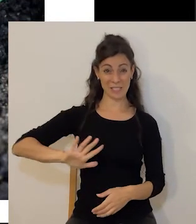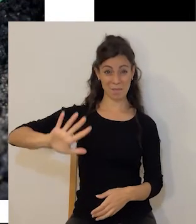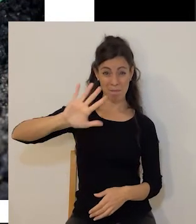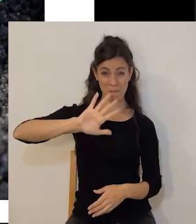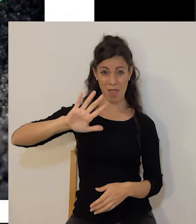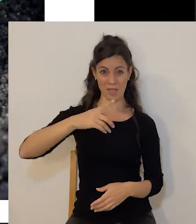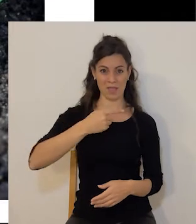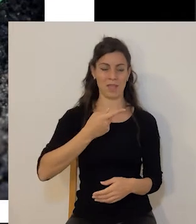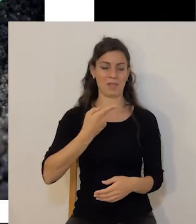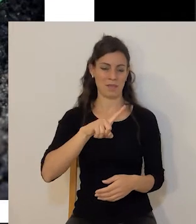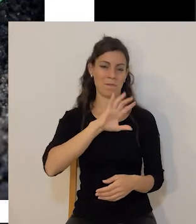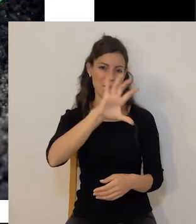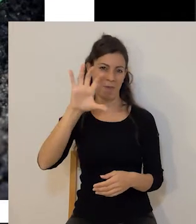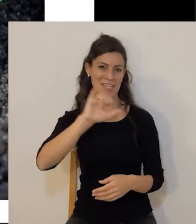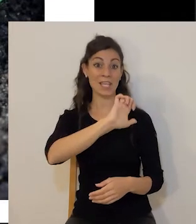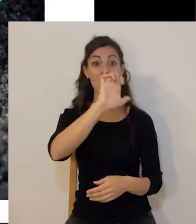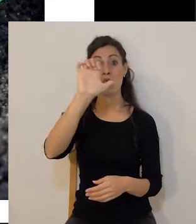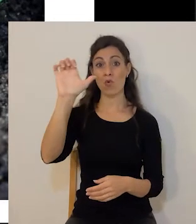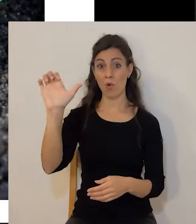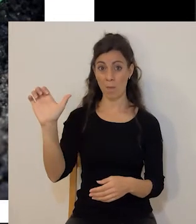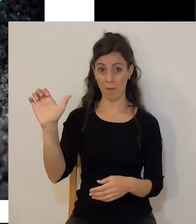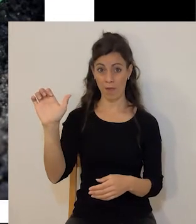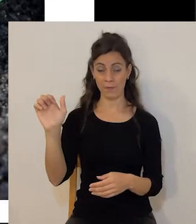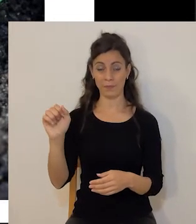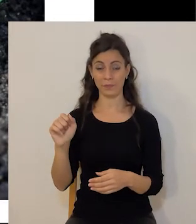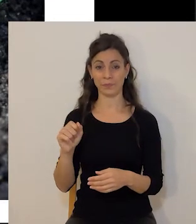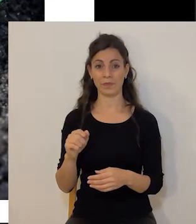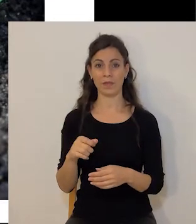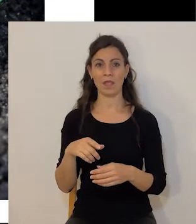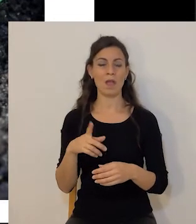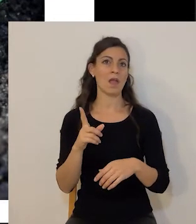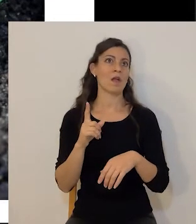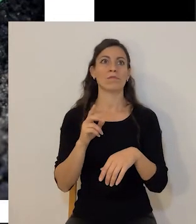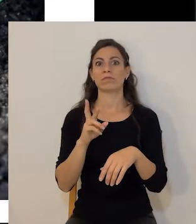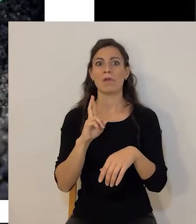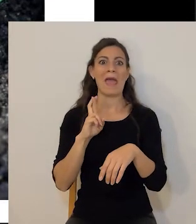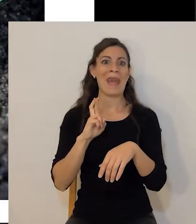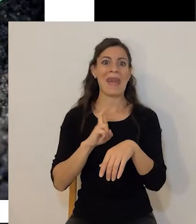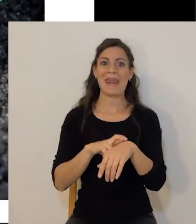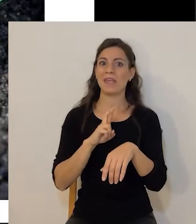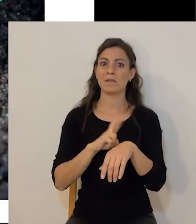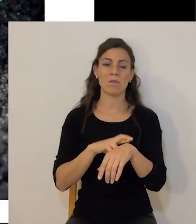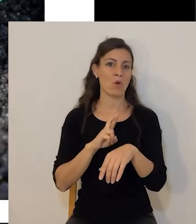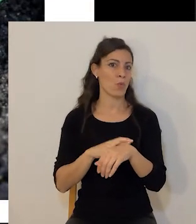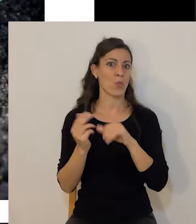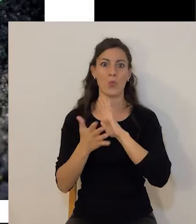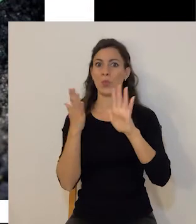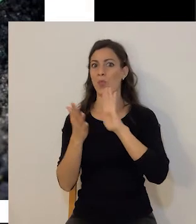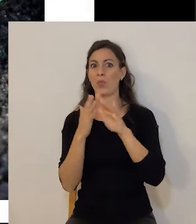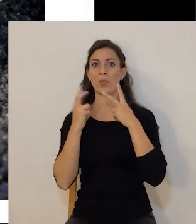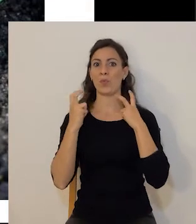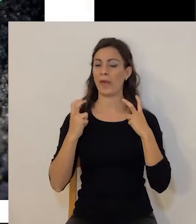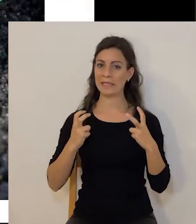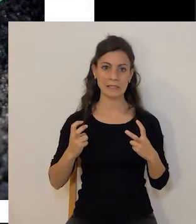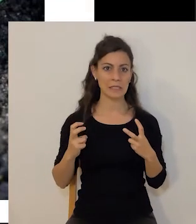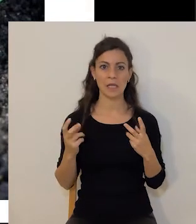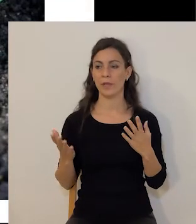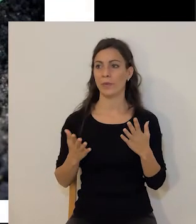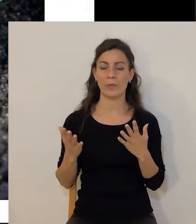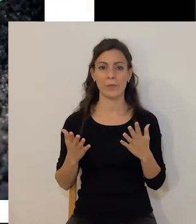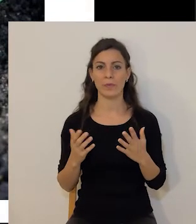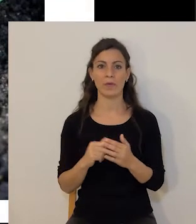muchos países de Europa, tienen un ritmo muy acelerado, un ritmo de estrés en el